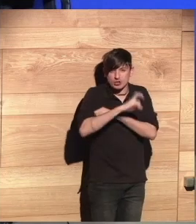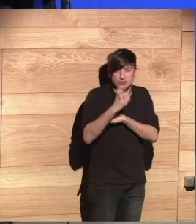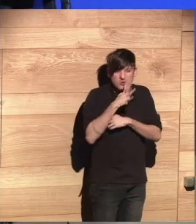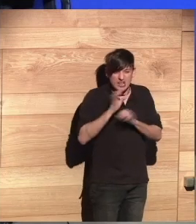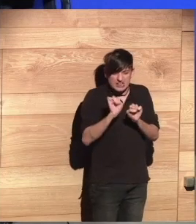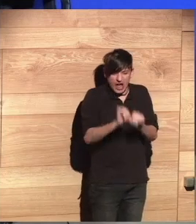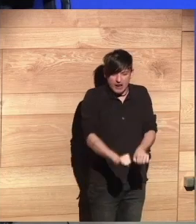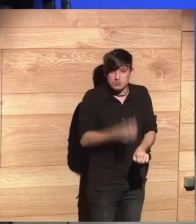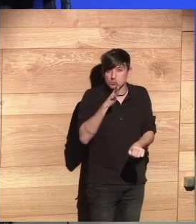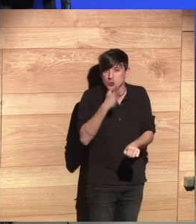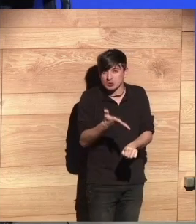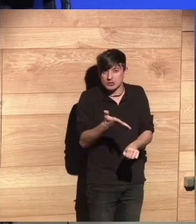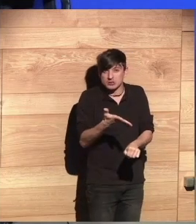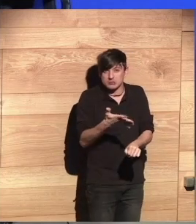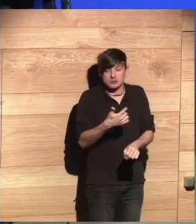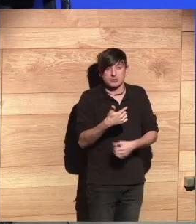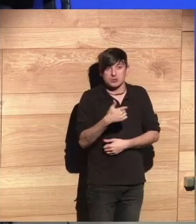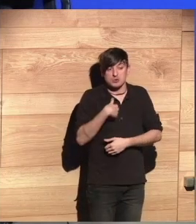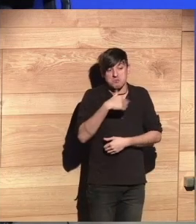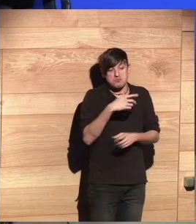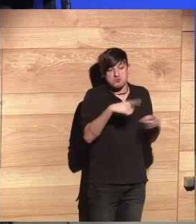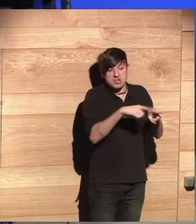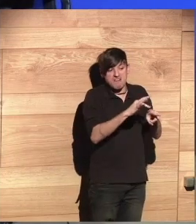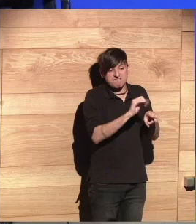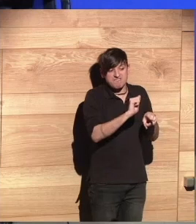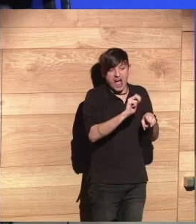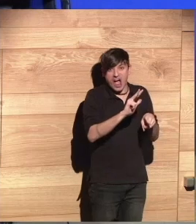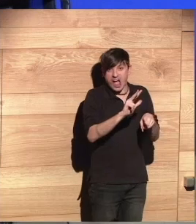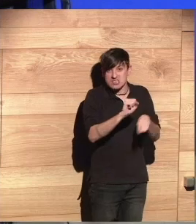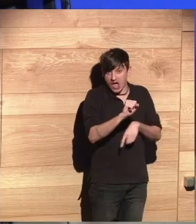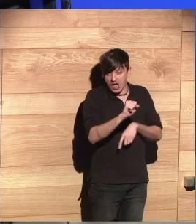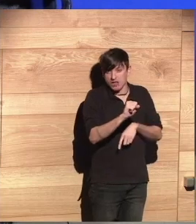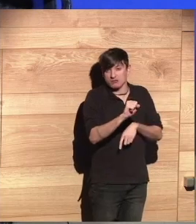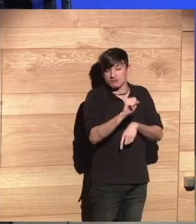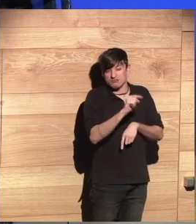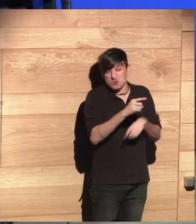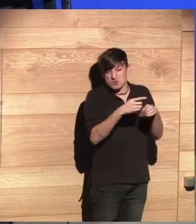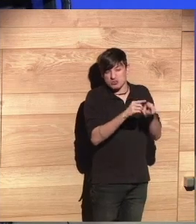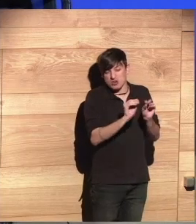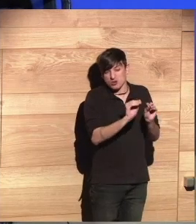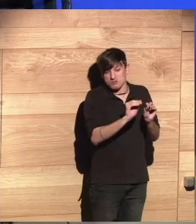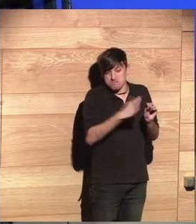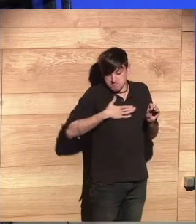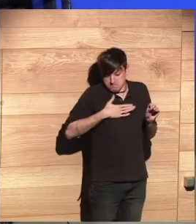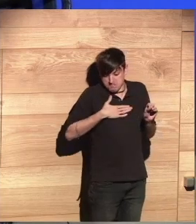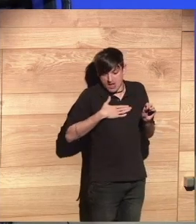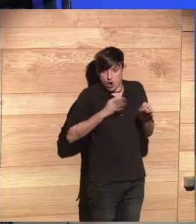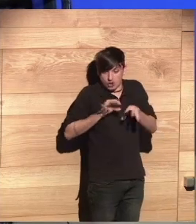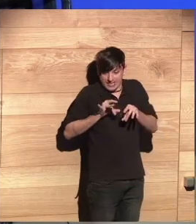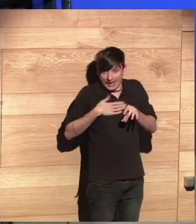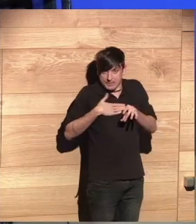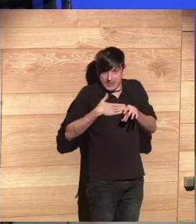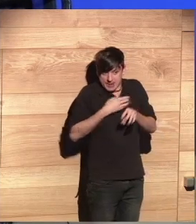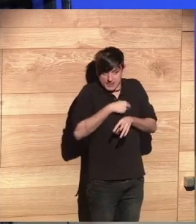esperar? Porque precisamente yo no me tomo la música de Falla como una música como música mía, o de mi